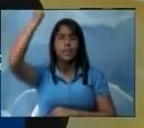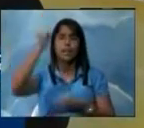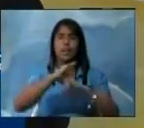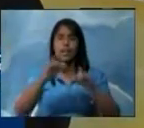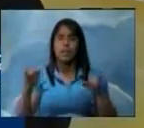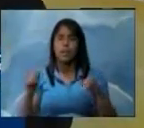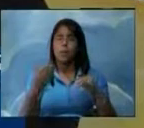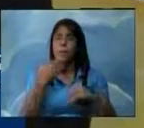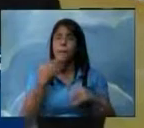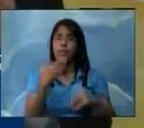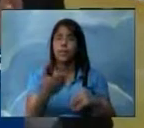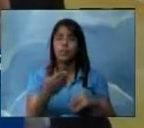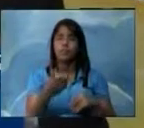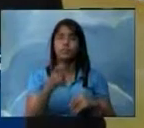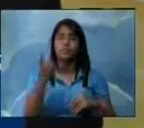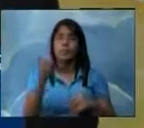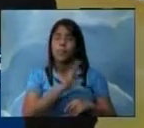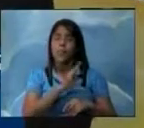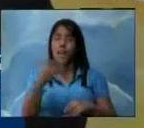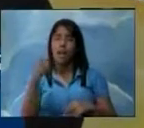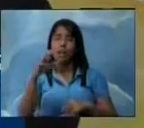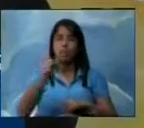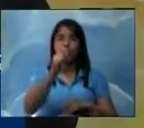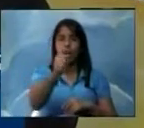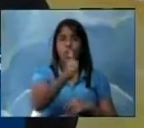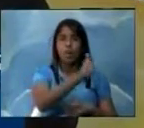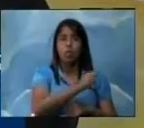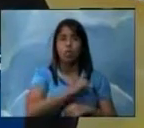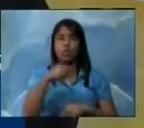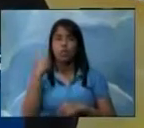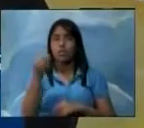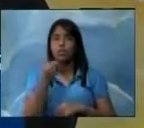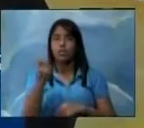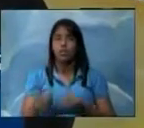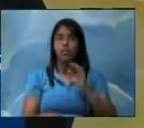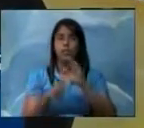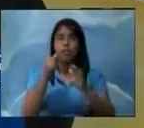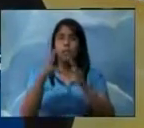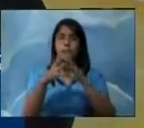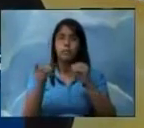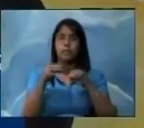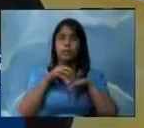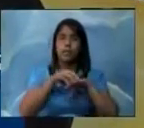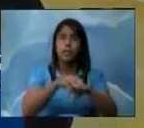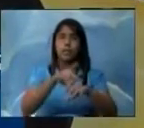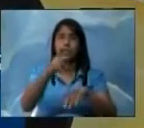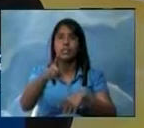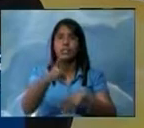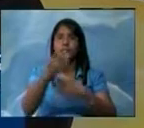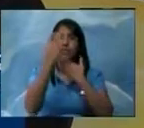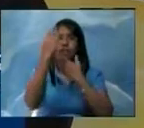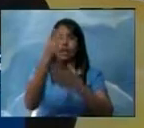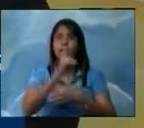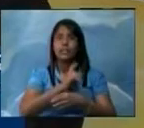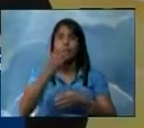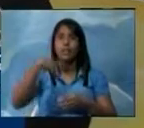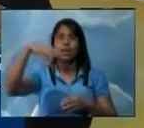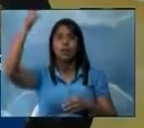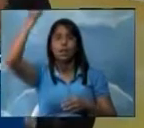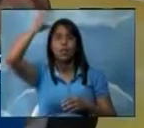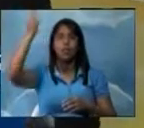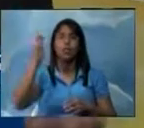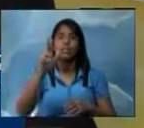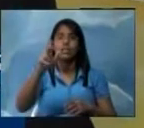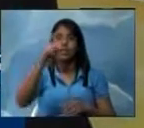había solicitado que agarraran a cada uno de ellos y lo más apto, llevarlos allí delante del rey.